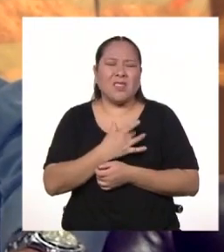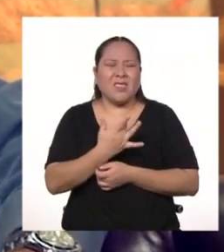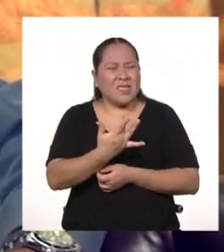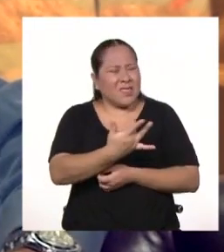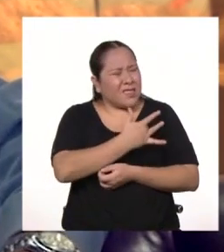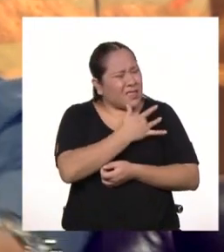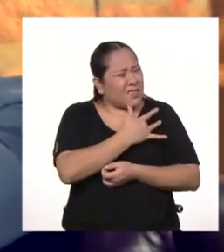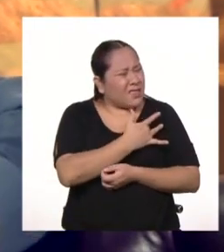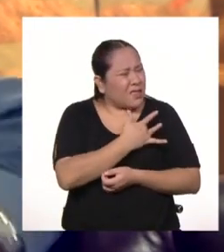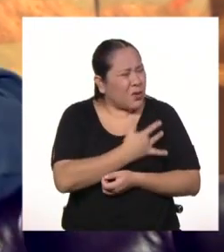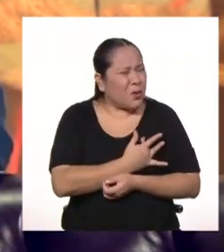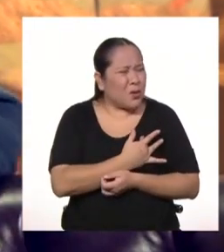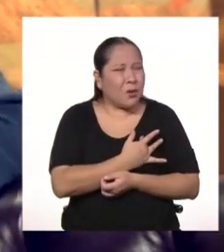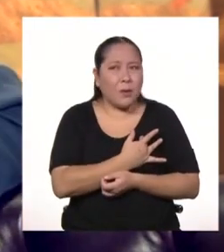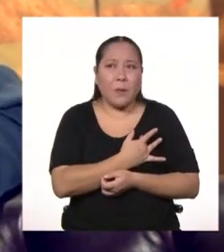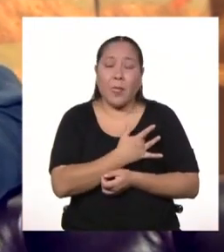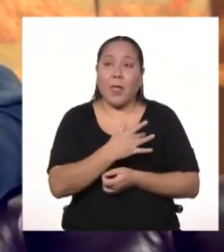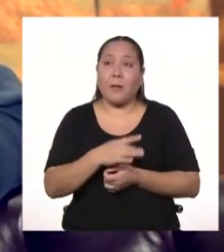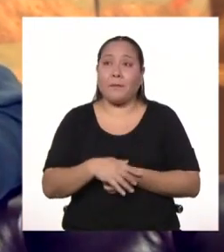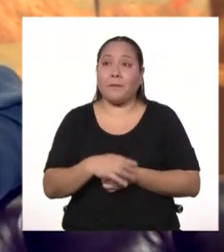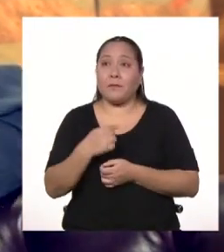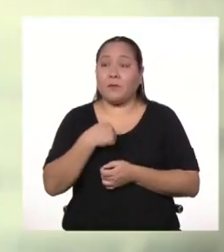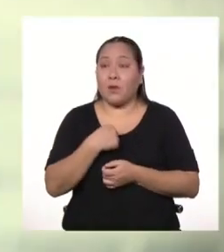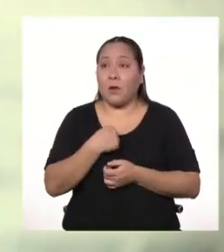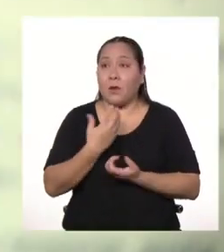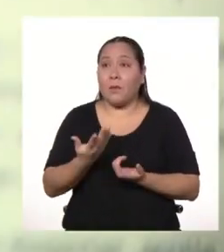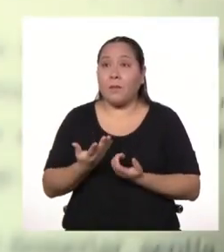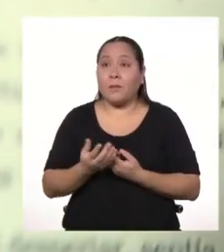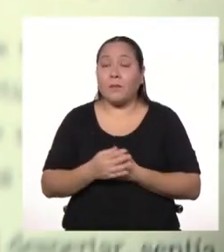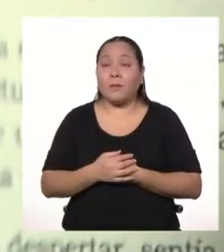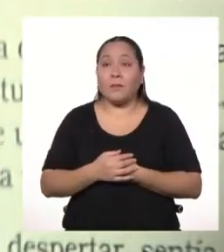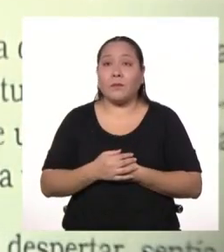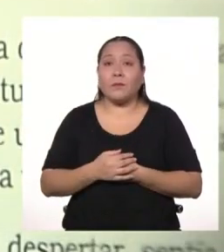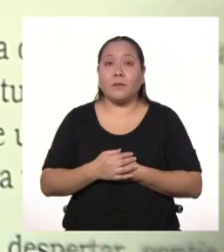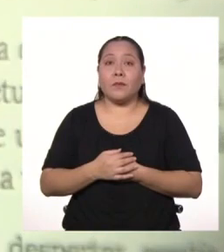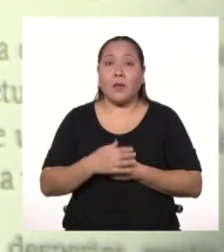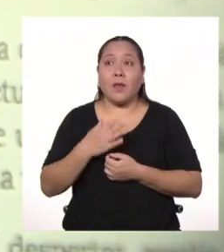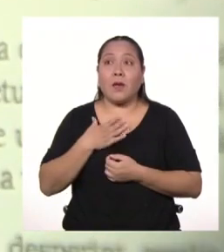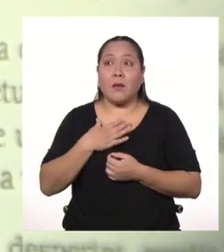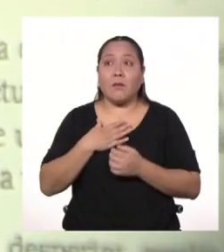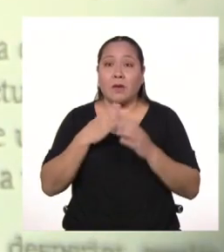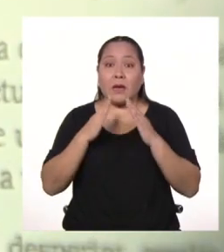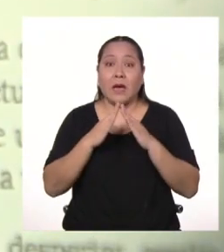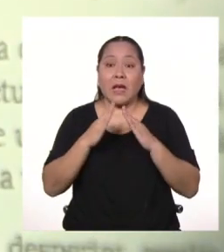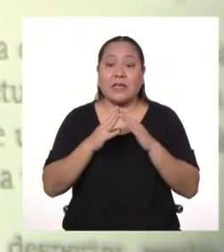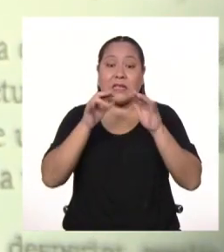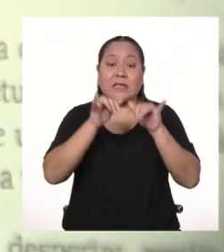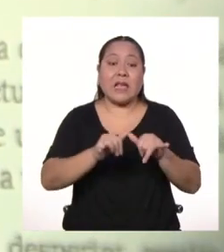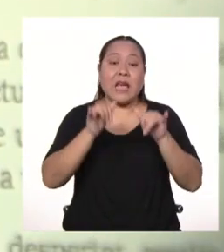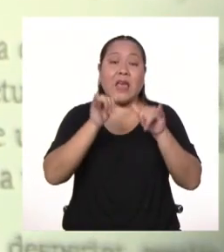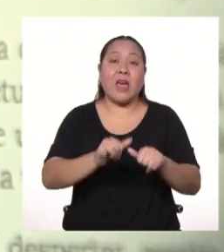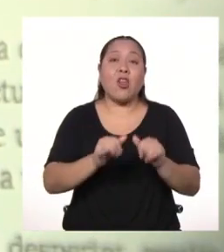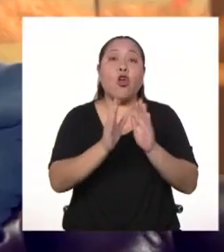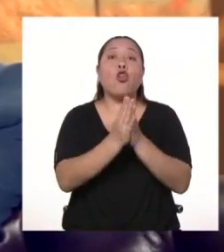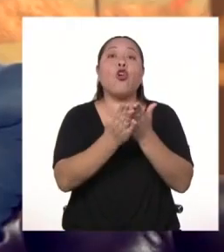terrible. Ahora, yo heredé, en mi casa se quedaron todos los libros de